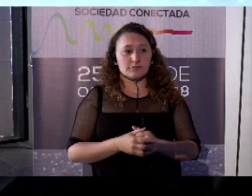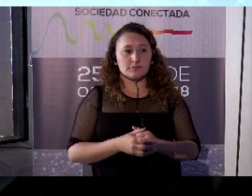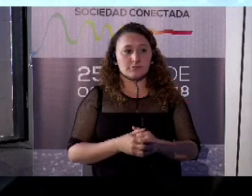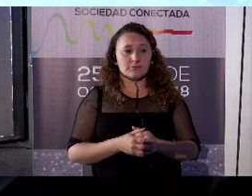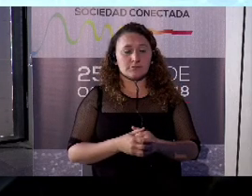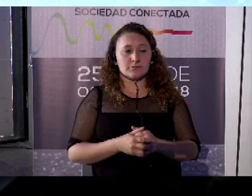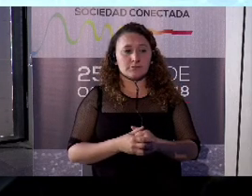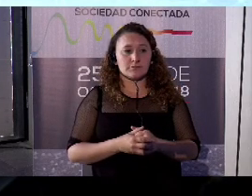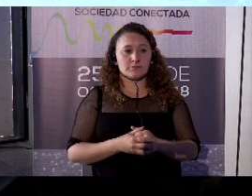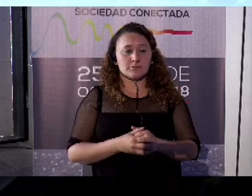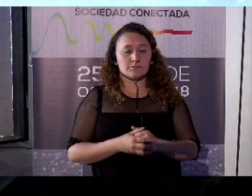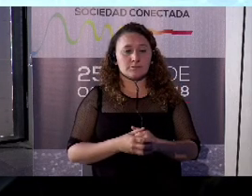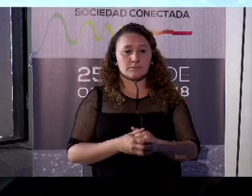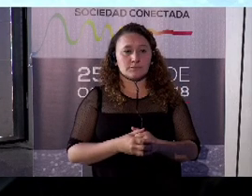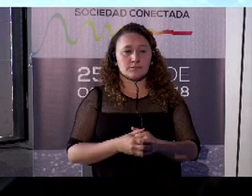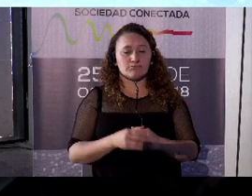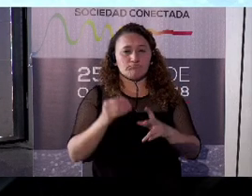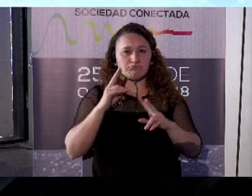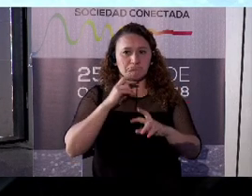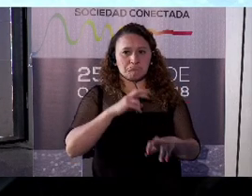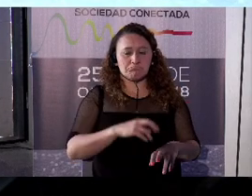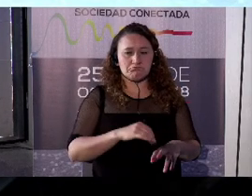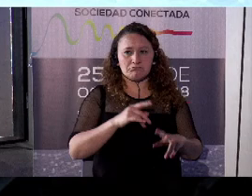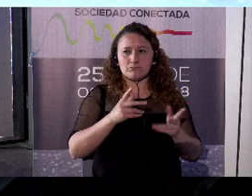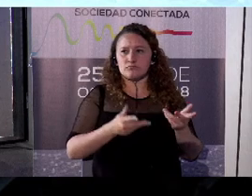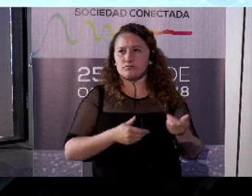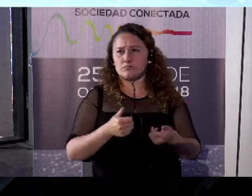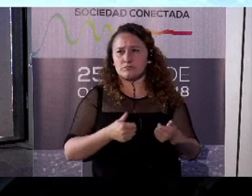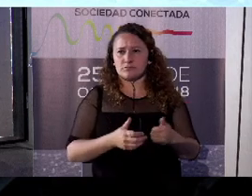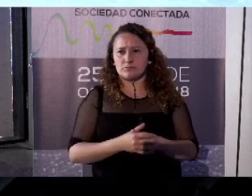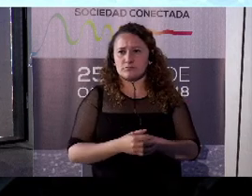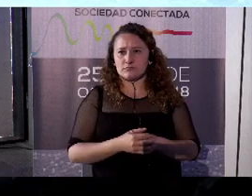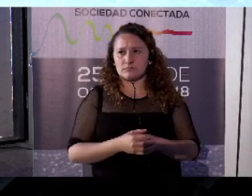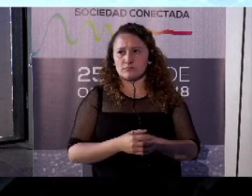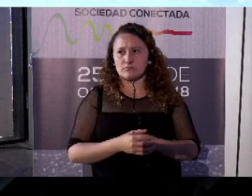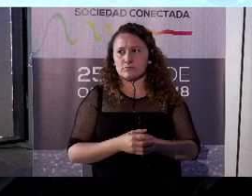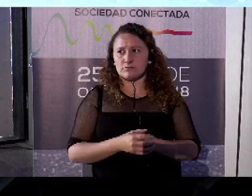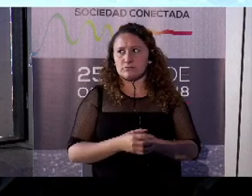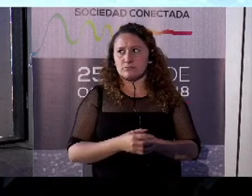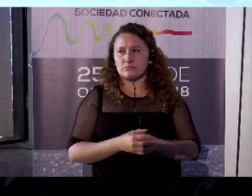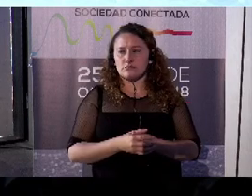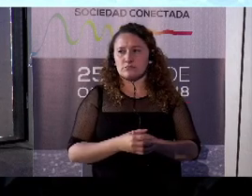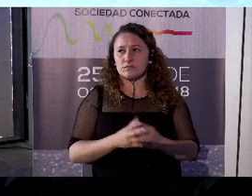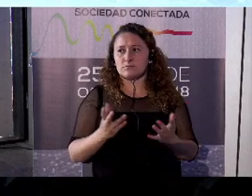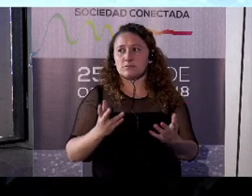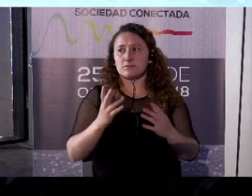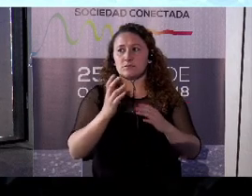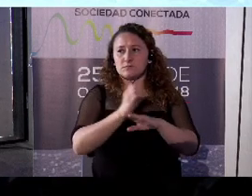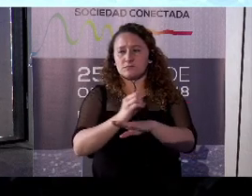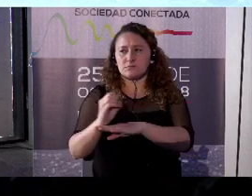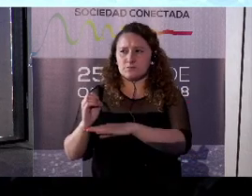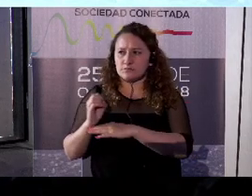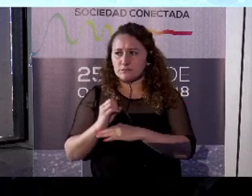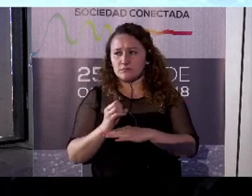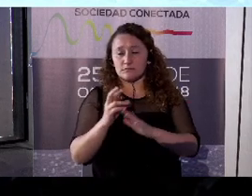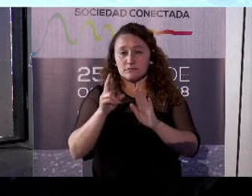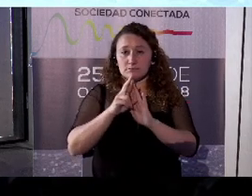espectro lo que averiguamos es que las organizaciones